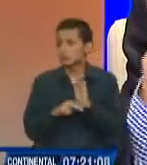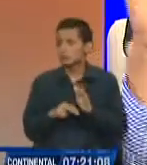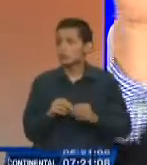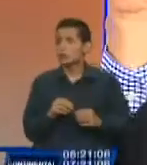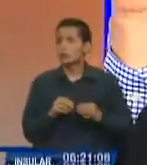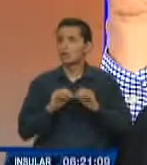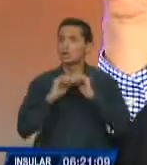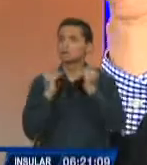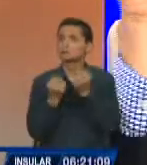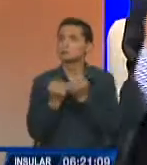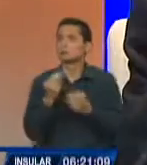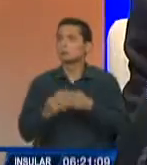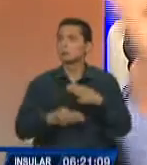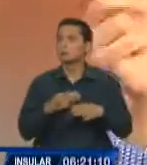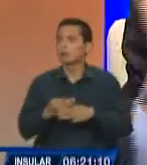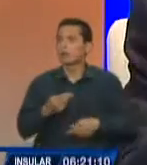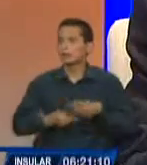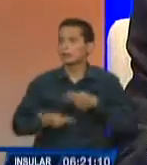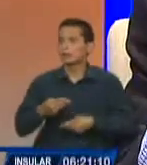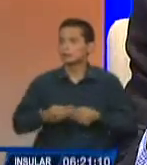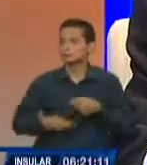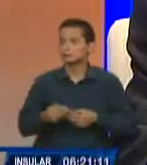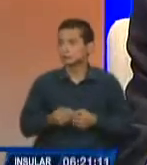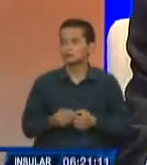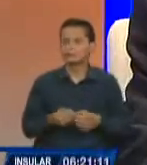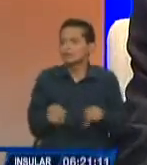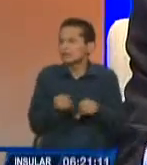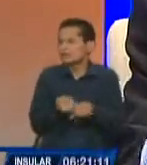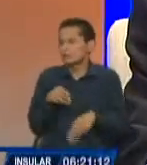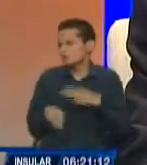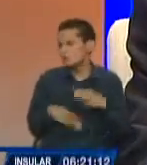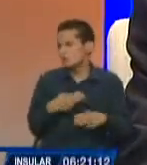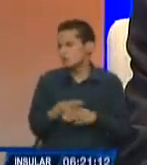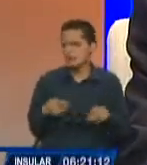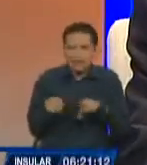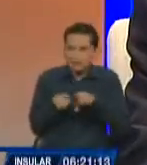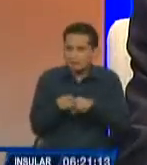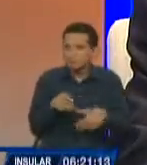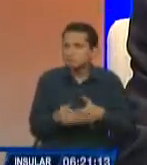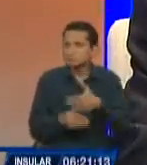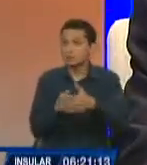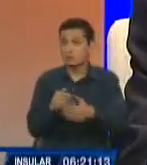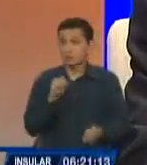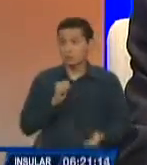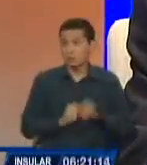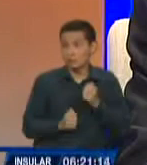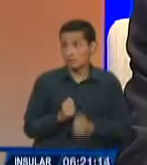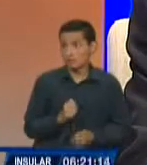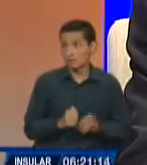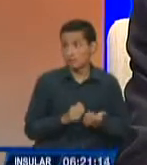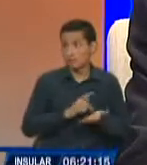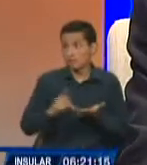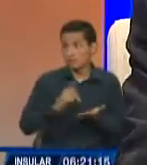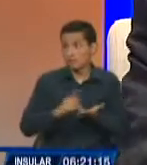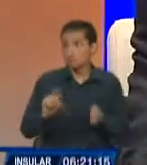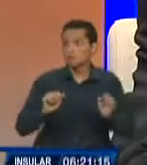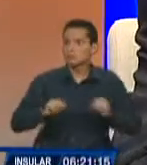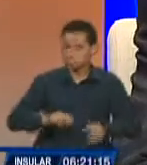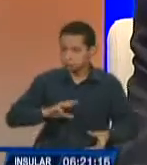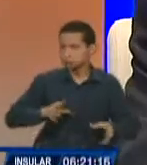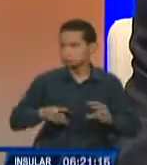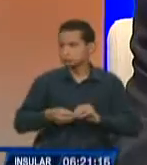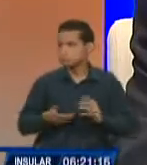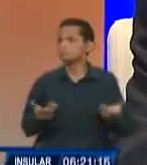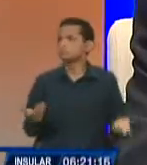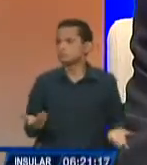está dentro de las reglas del juego a nivel mundial, digamos, que efectivamente establecen que cuando hay problemas de balanza de pagos, por supuesto se pueden adoptar estas medidas. Entonces,